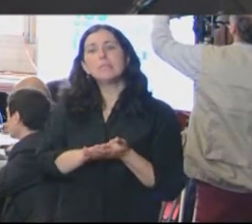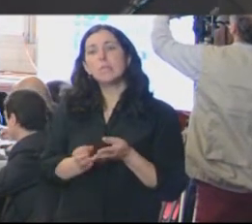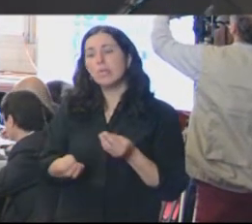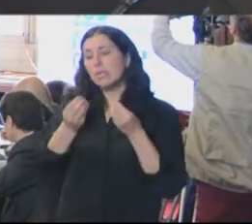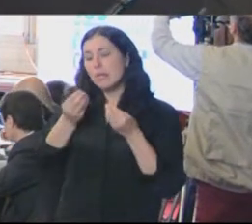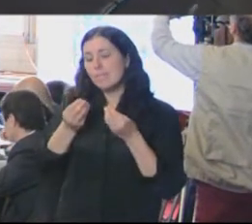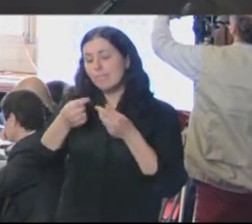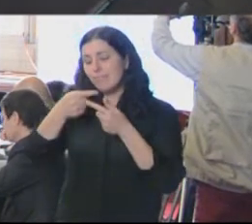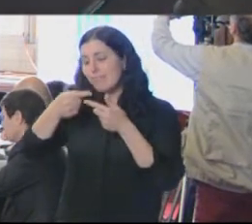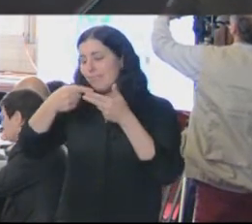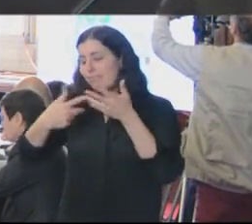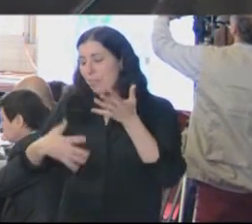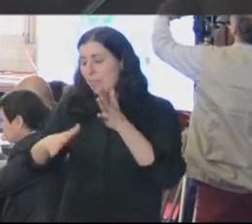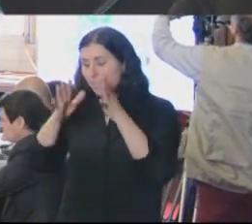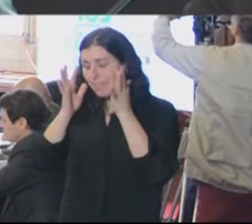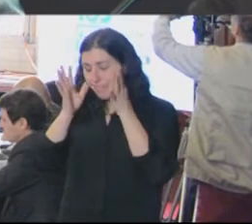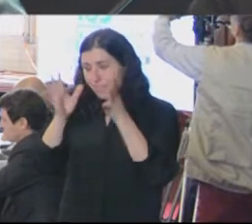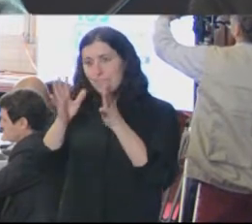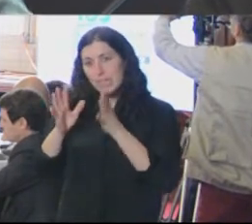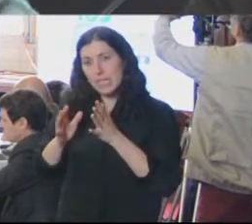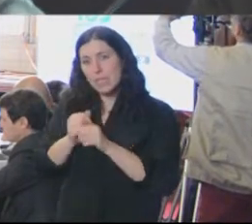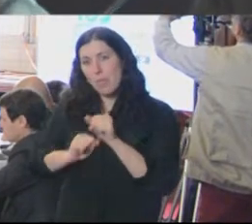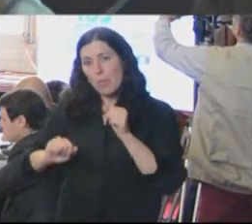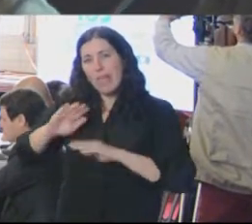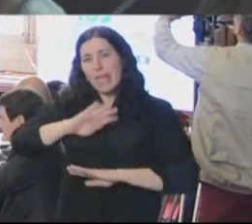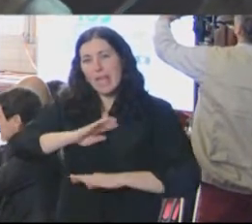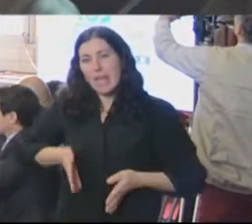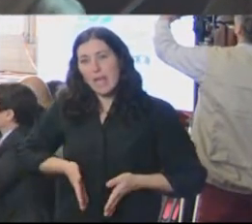factores de riesgo en razón